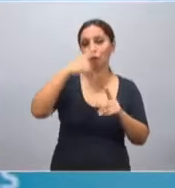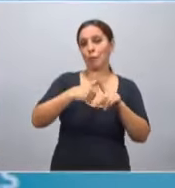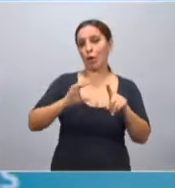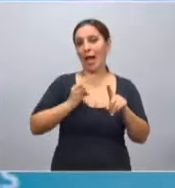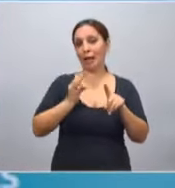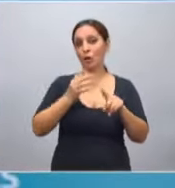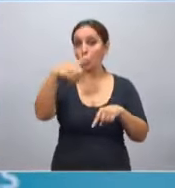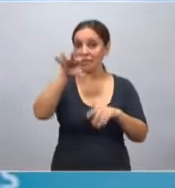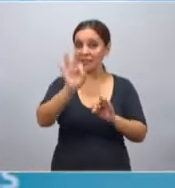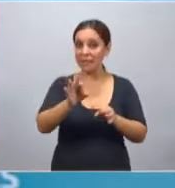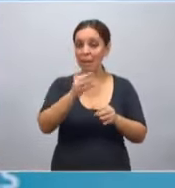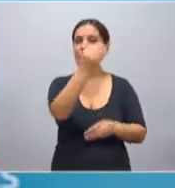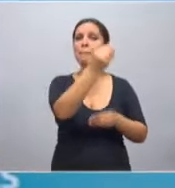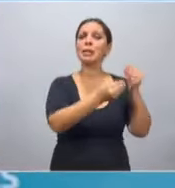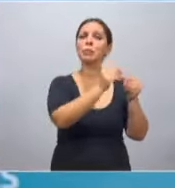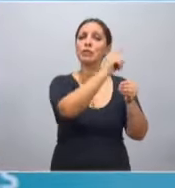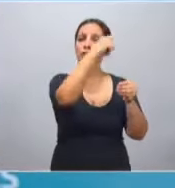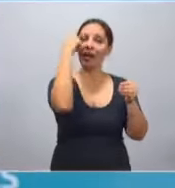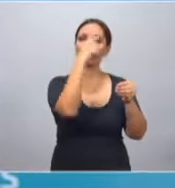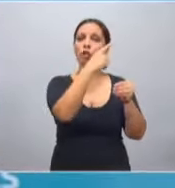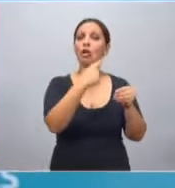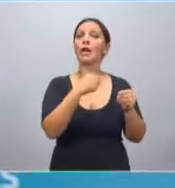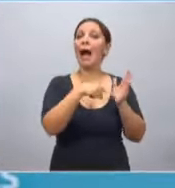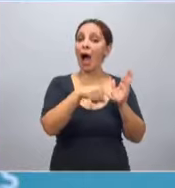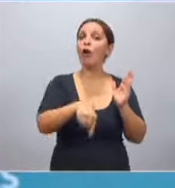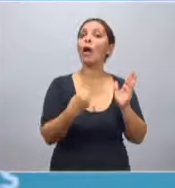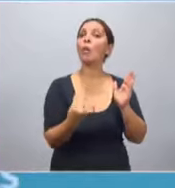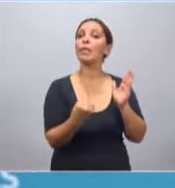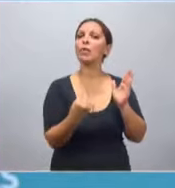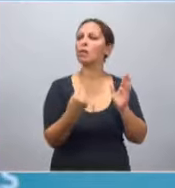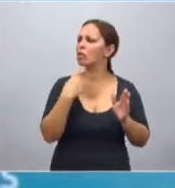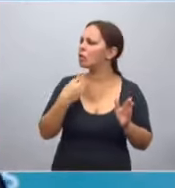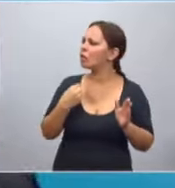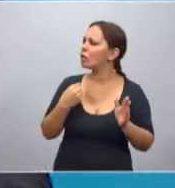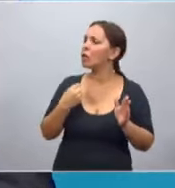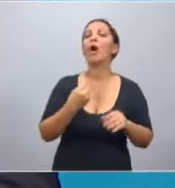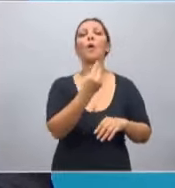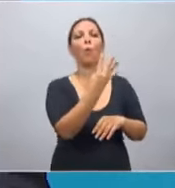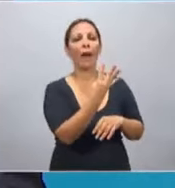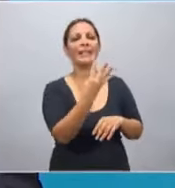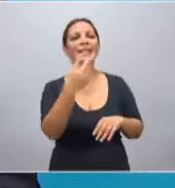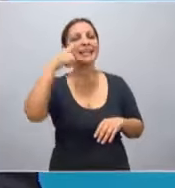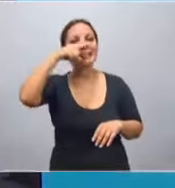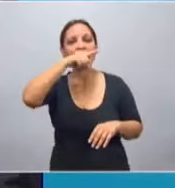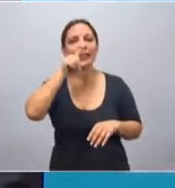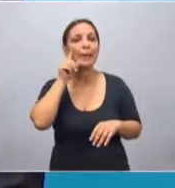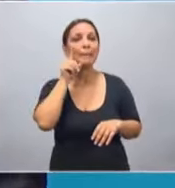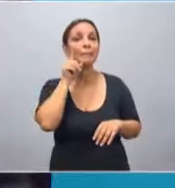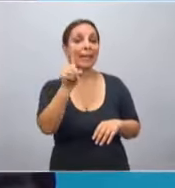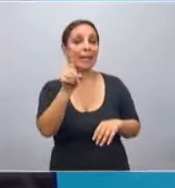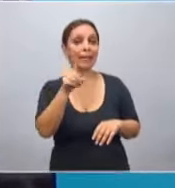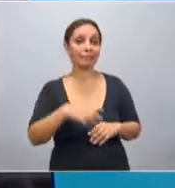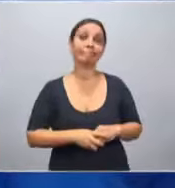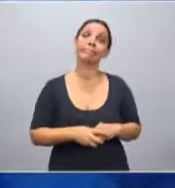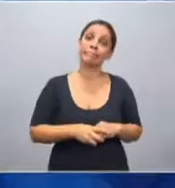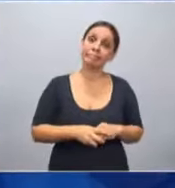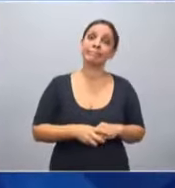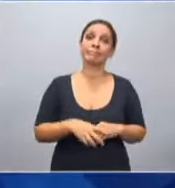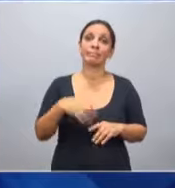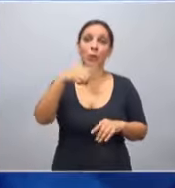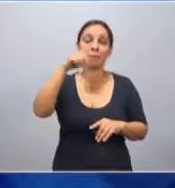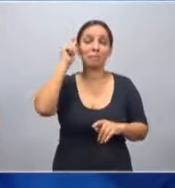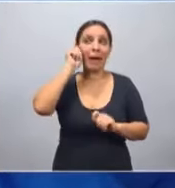es el presupuesto nacional que hay vigente 40 47000 Ah para todo